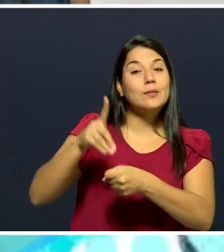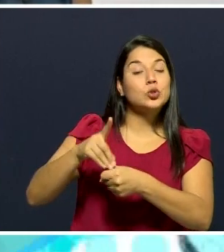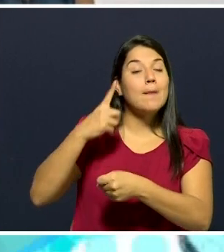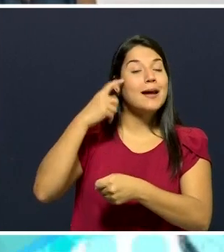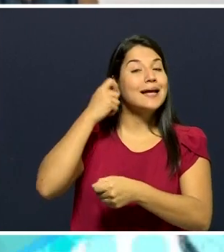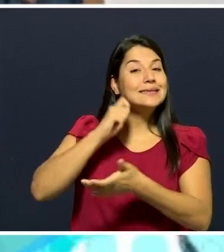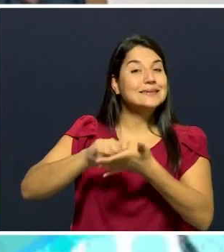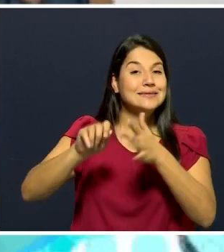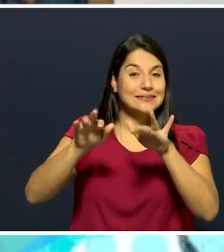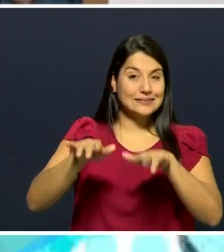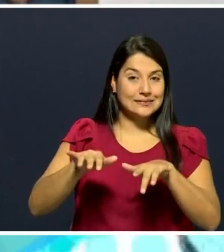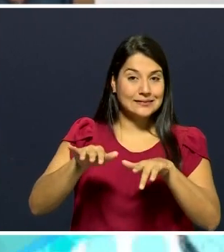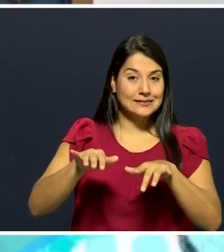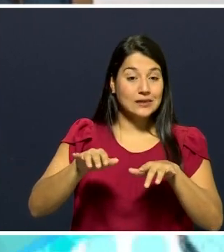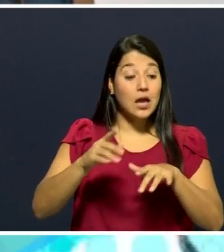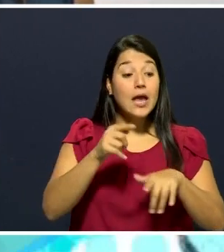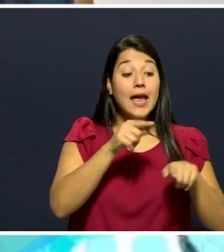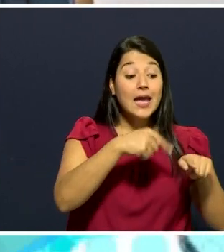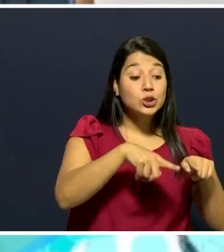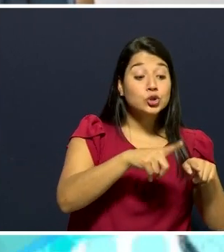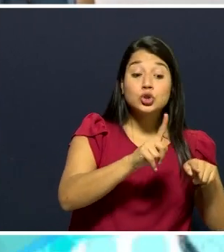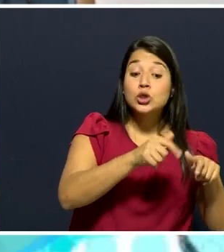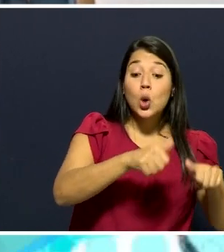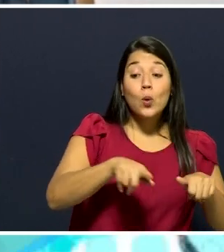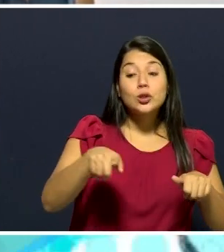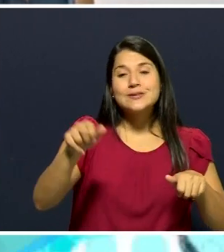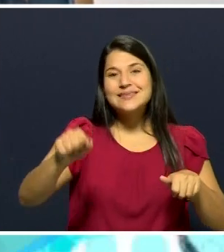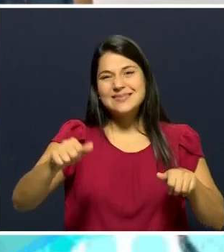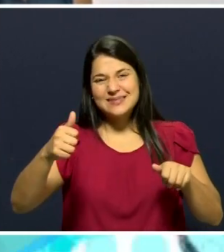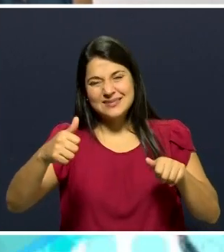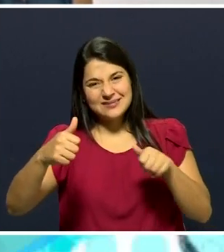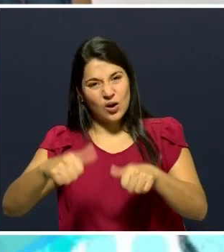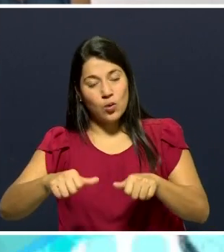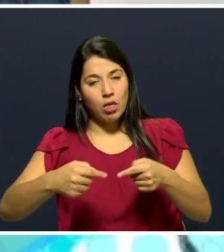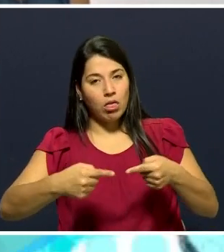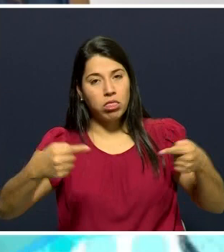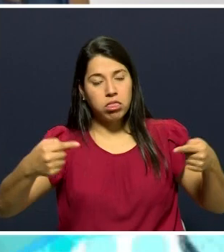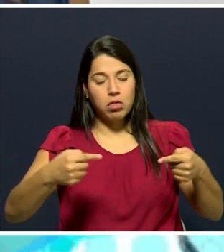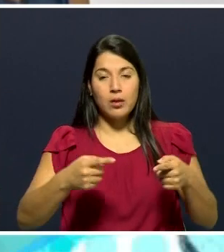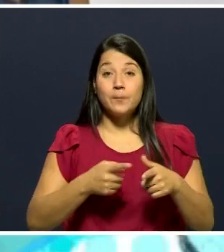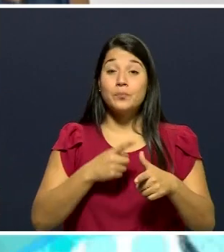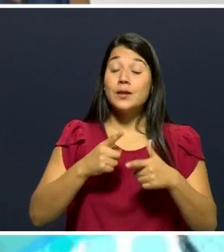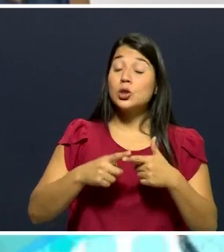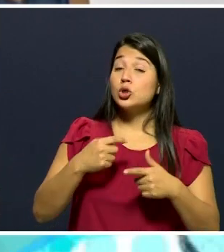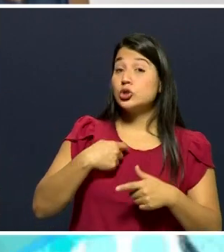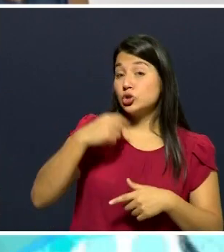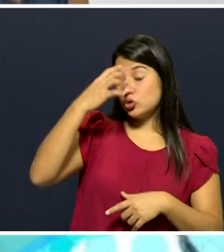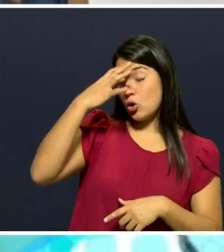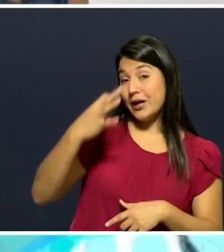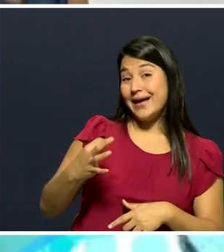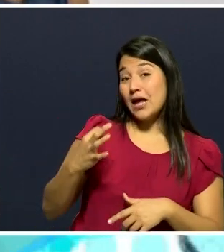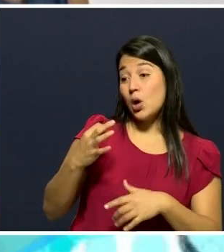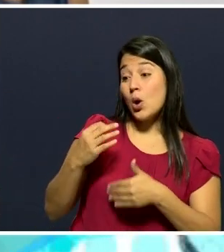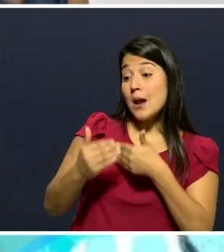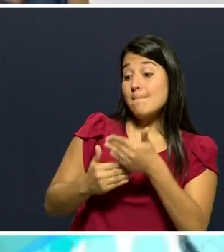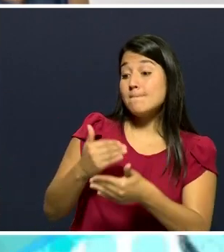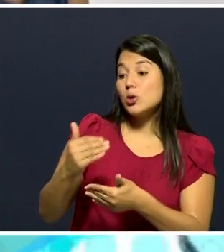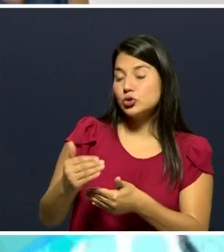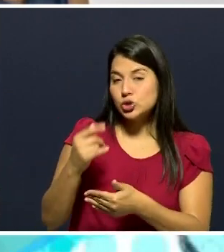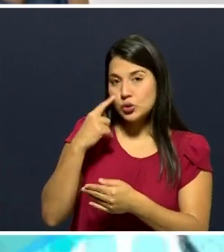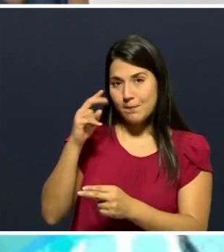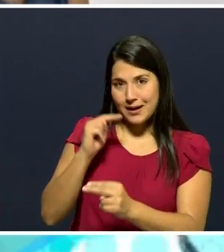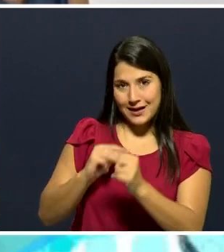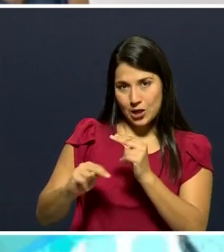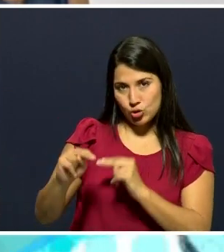Bueno, es que muy en consonancia también con lo que venía diciendo Álvaro, parecería que los condicionantes en el proceso negociador que puso el